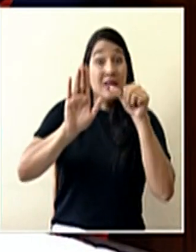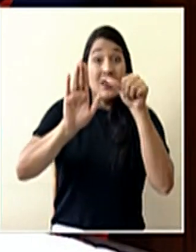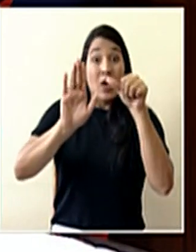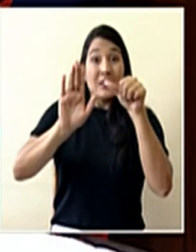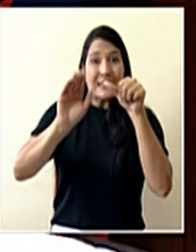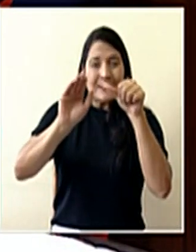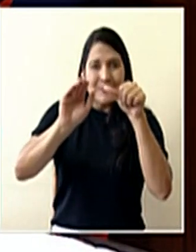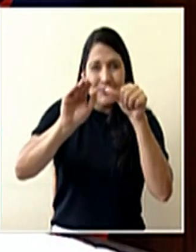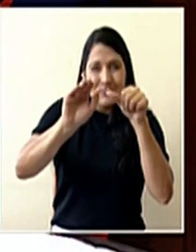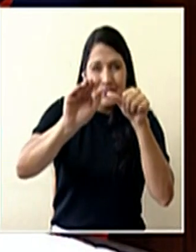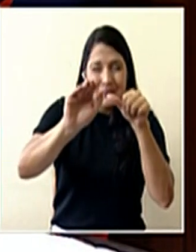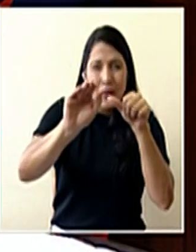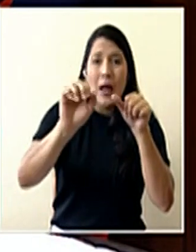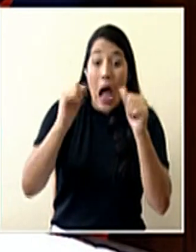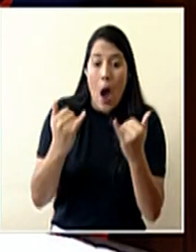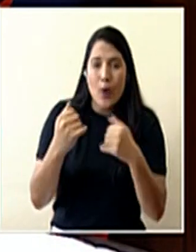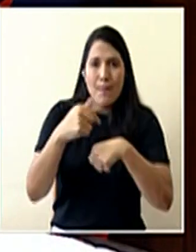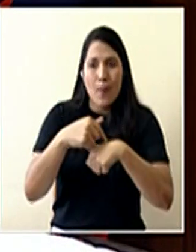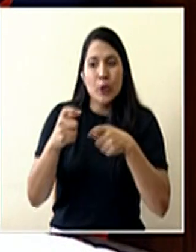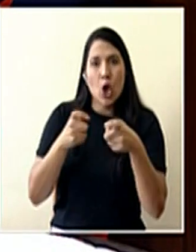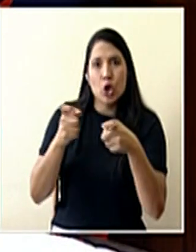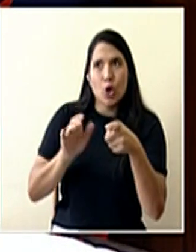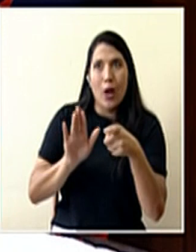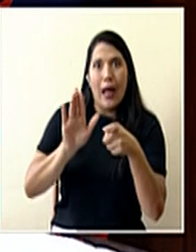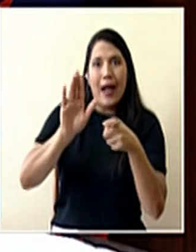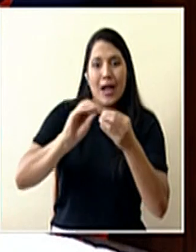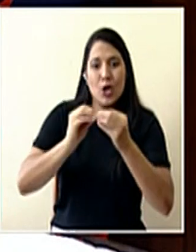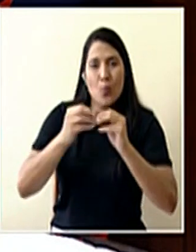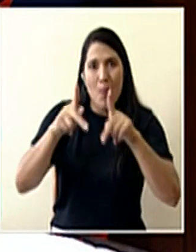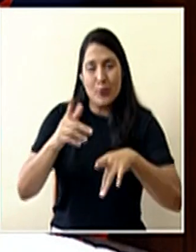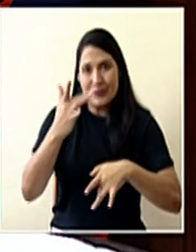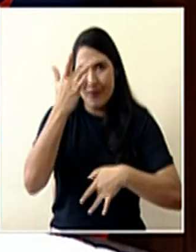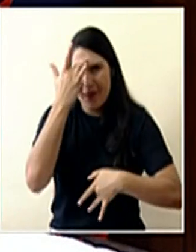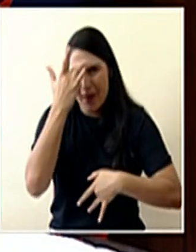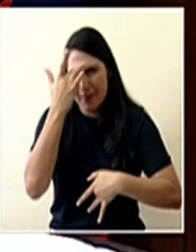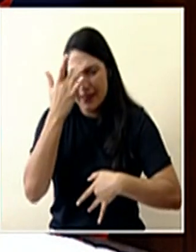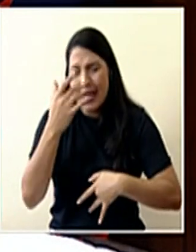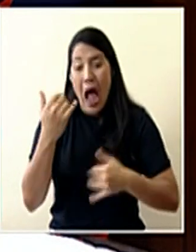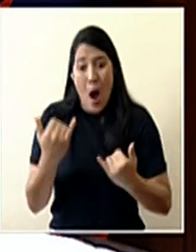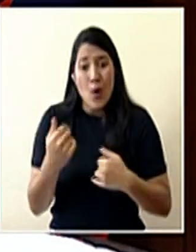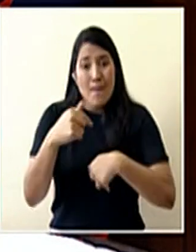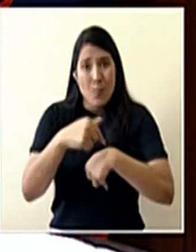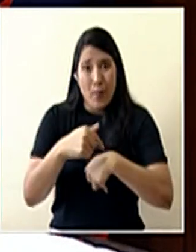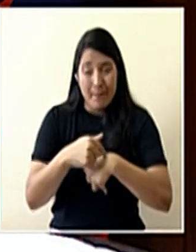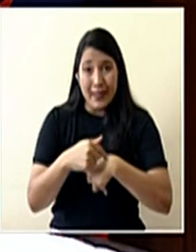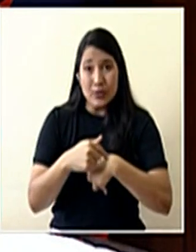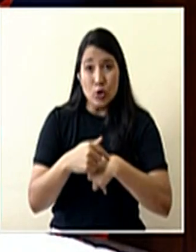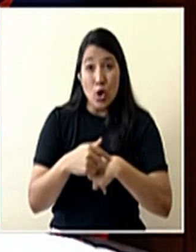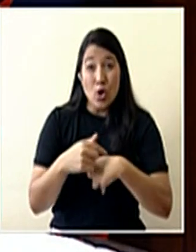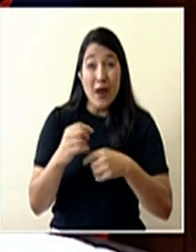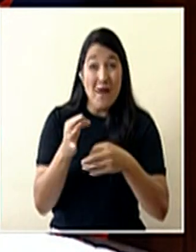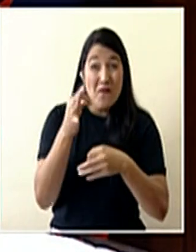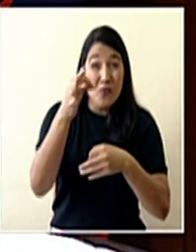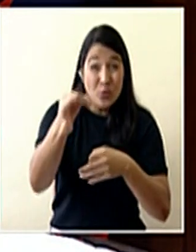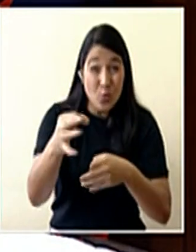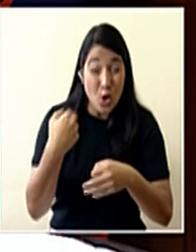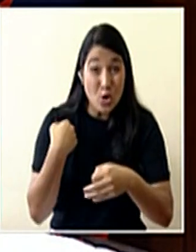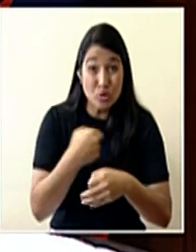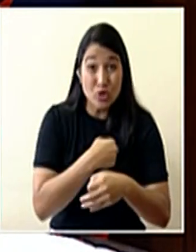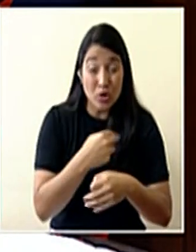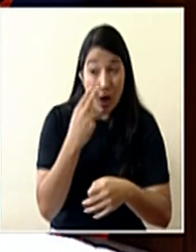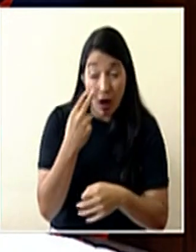en donde como sociedad vamos a volver a ver atrás en unos años y vamos a decir, nosotros lo logramos todos